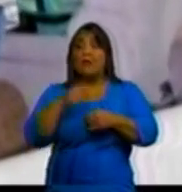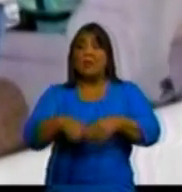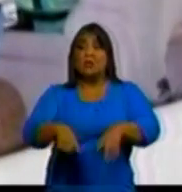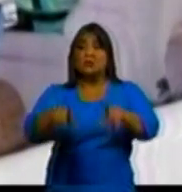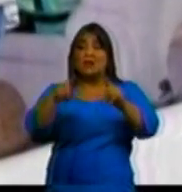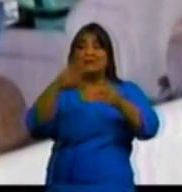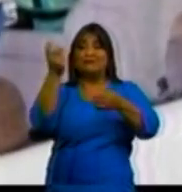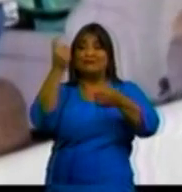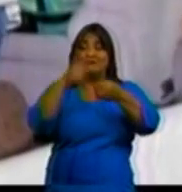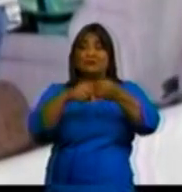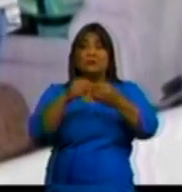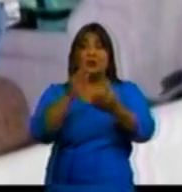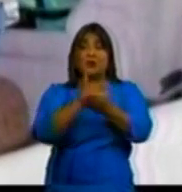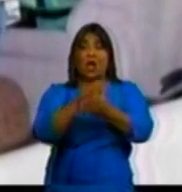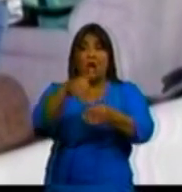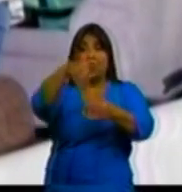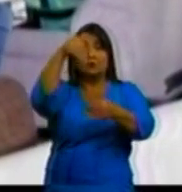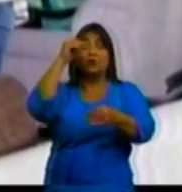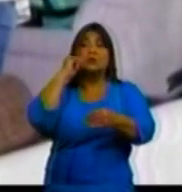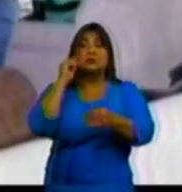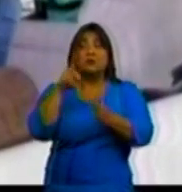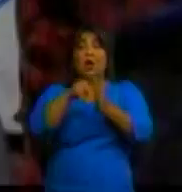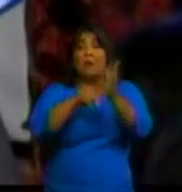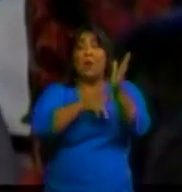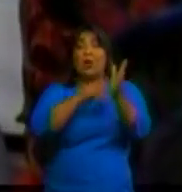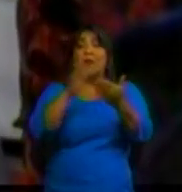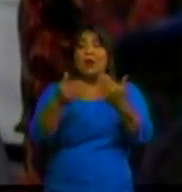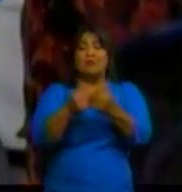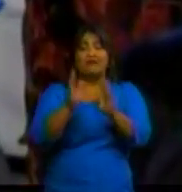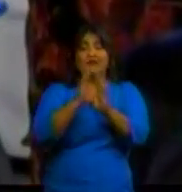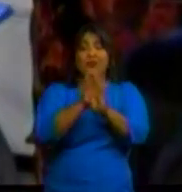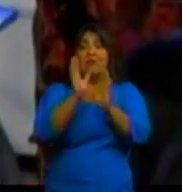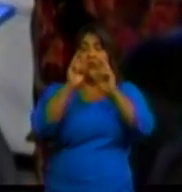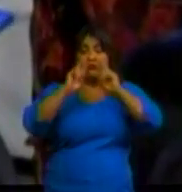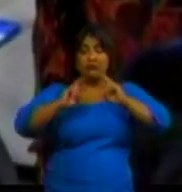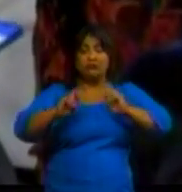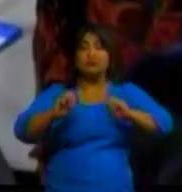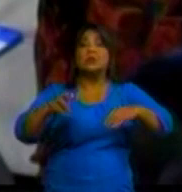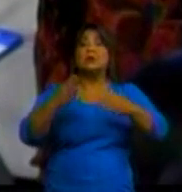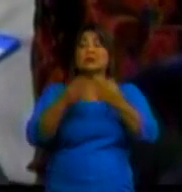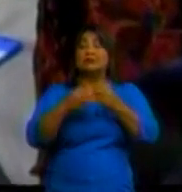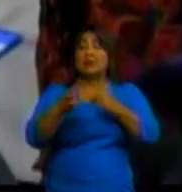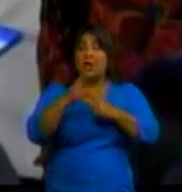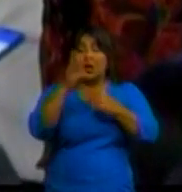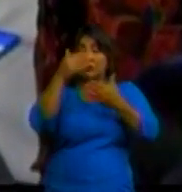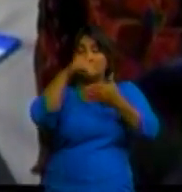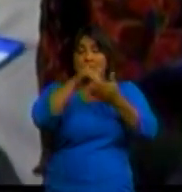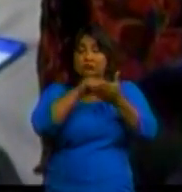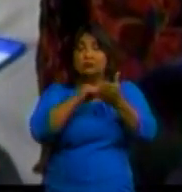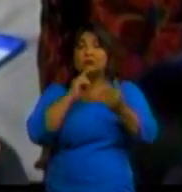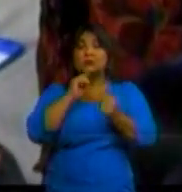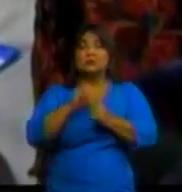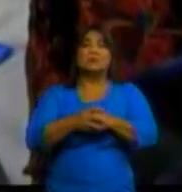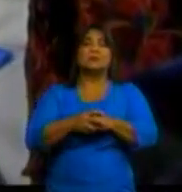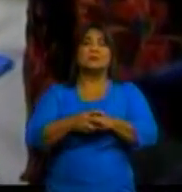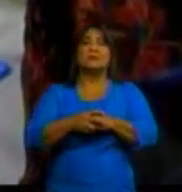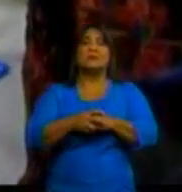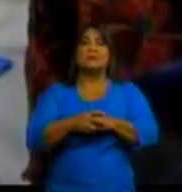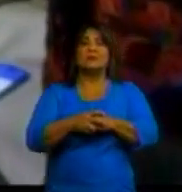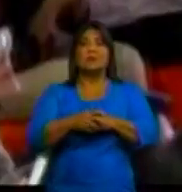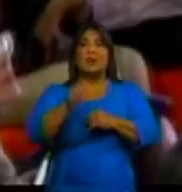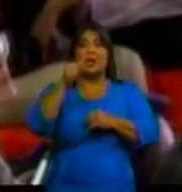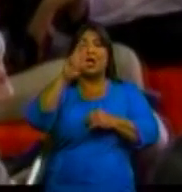de afiliación. El programa está disponible de manera gratuita en las tiendas virtuales para los sistemas de iOS y